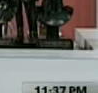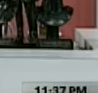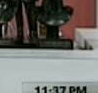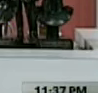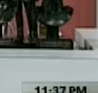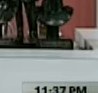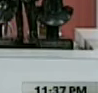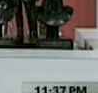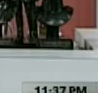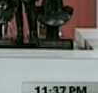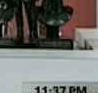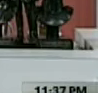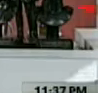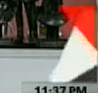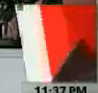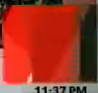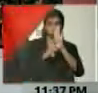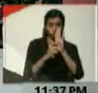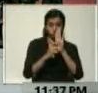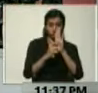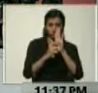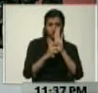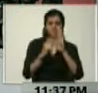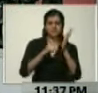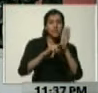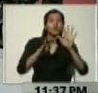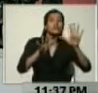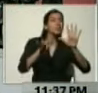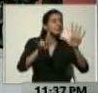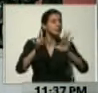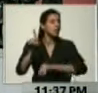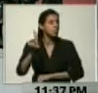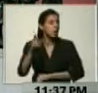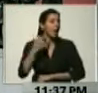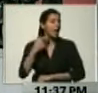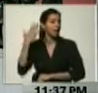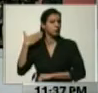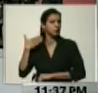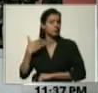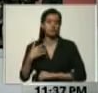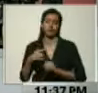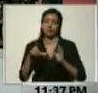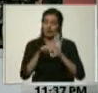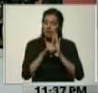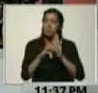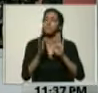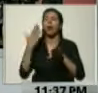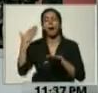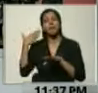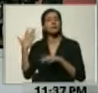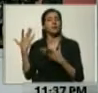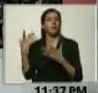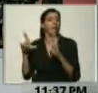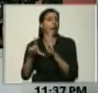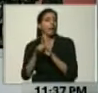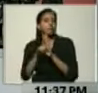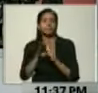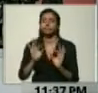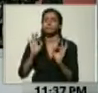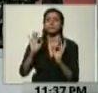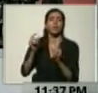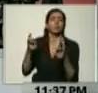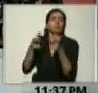de las leyes corresponde. En la Constitución del 61, la iniciativa de las leyes estaba reservada a la Asamblea